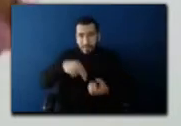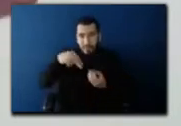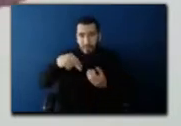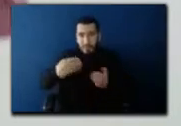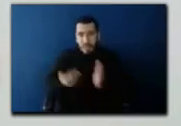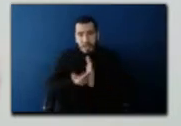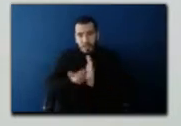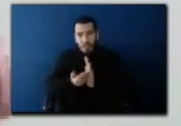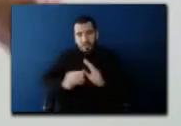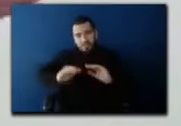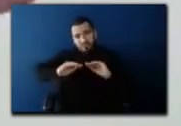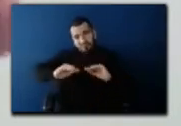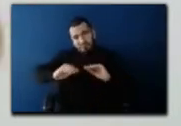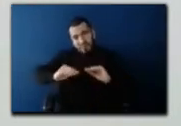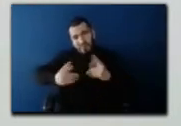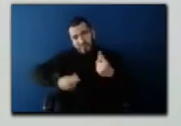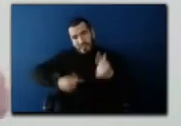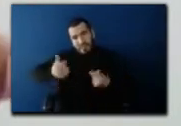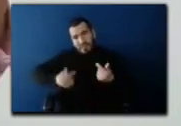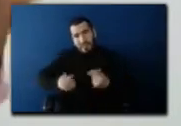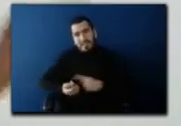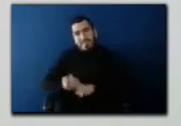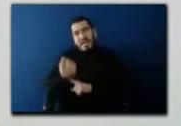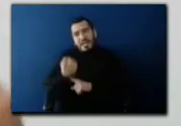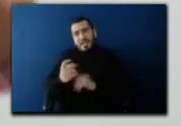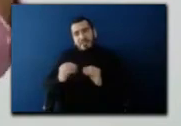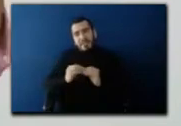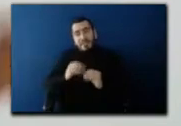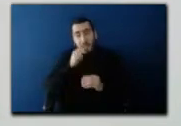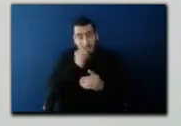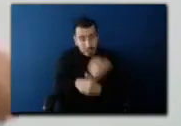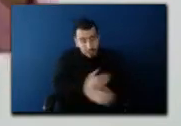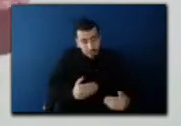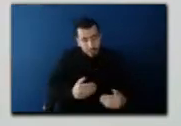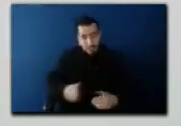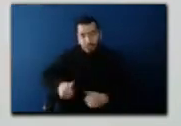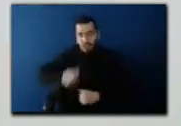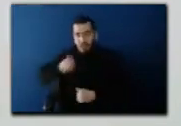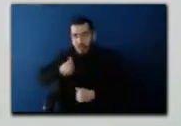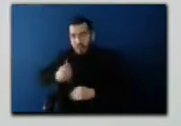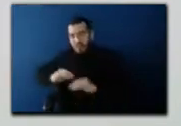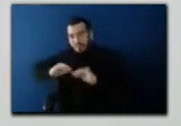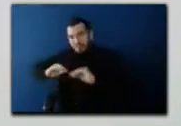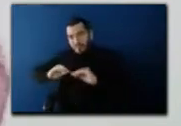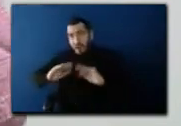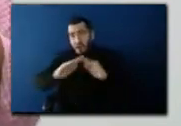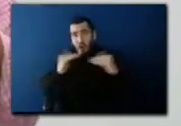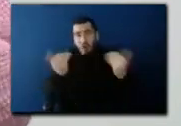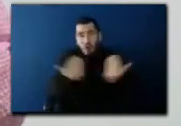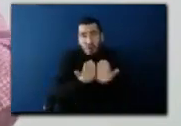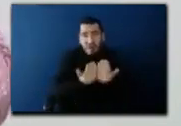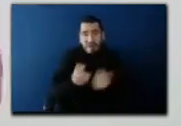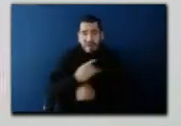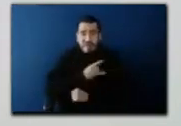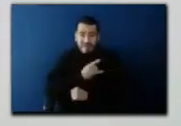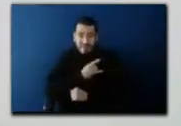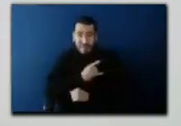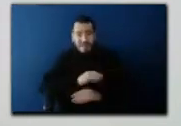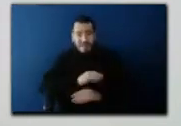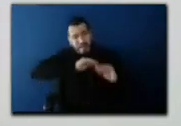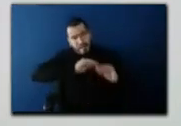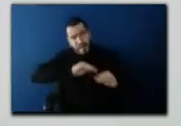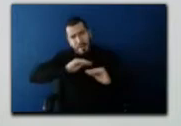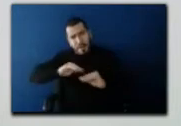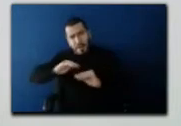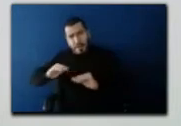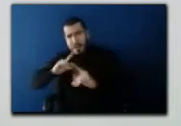mucha educación financiera en los niños, en los adolescentes, en los colegios, en las universidades. Eso no es un